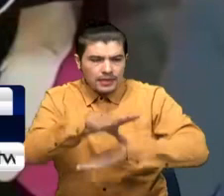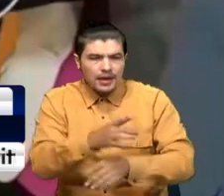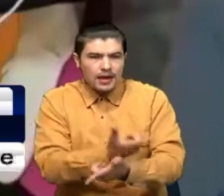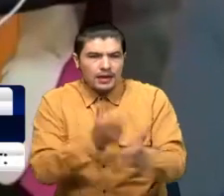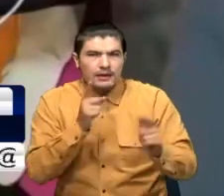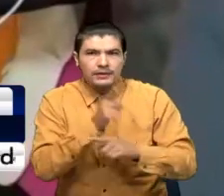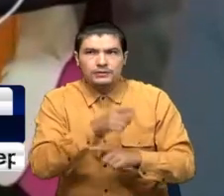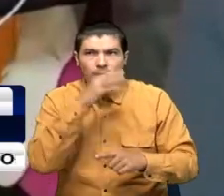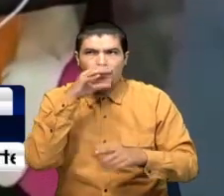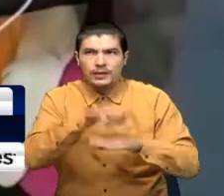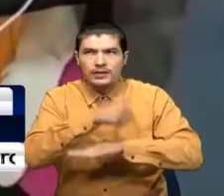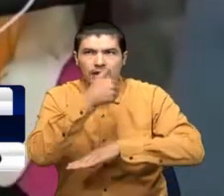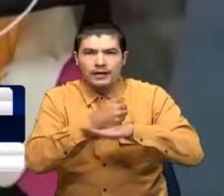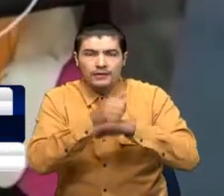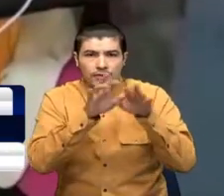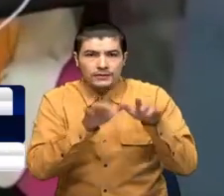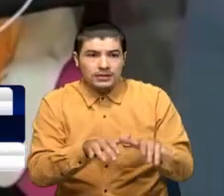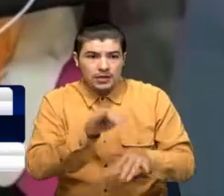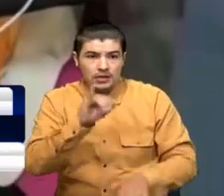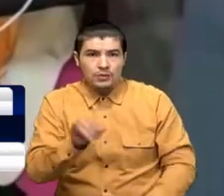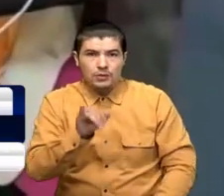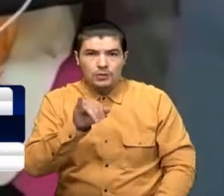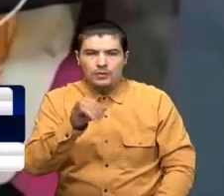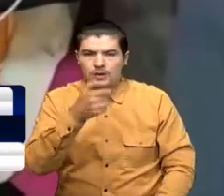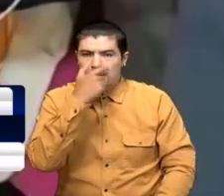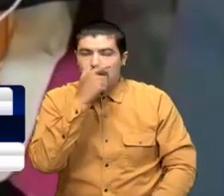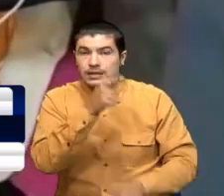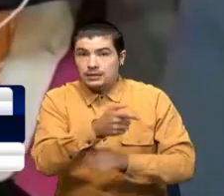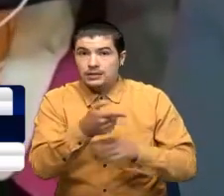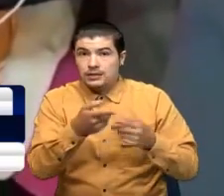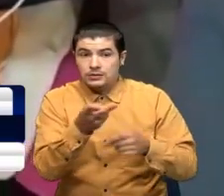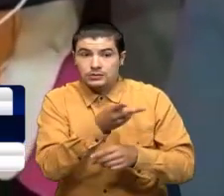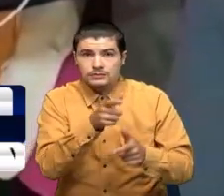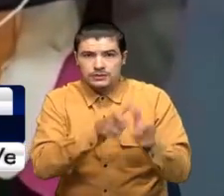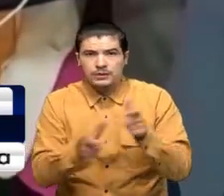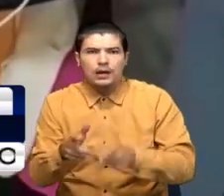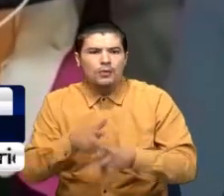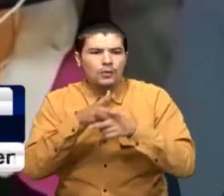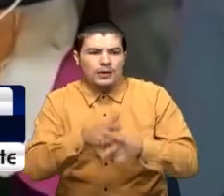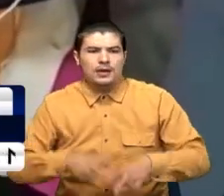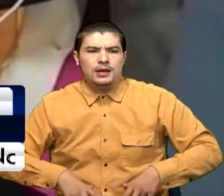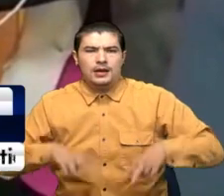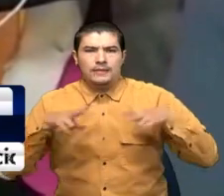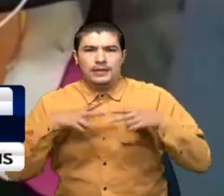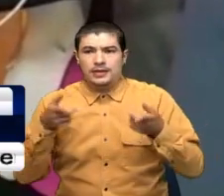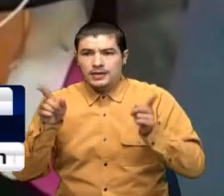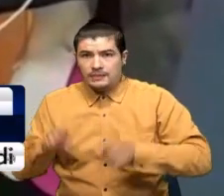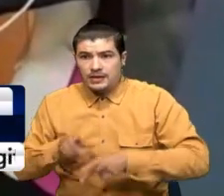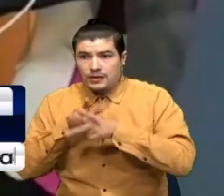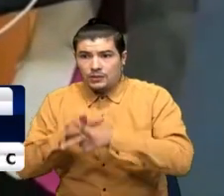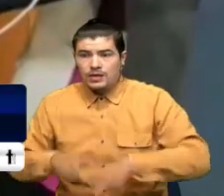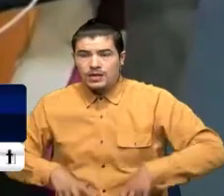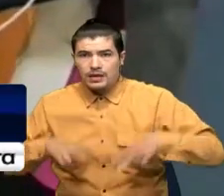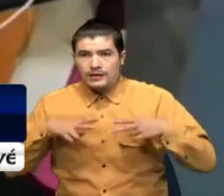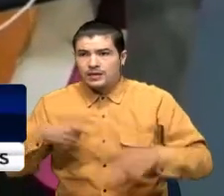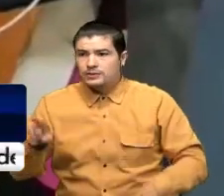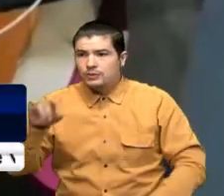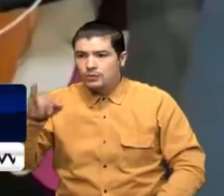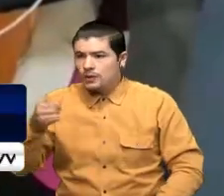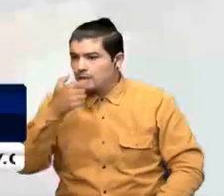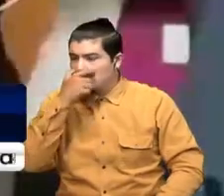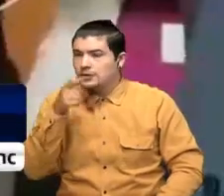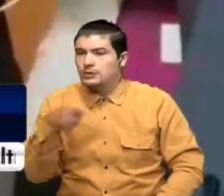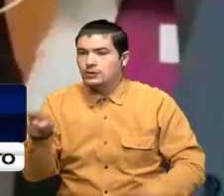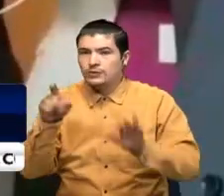del jefe de la oficina de Juan Guaidó y para que se preserve la vida y la integridad del presidente de Venezuela, de su señora y de